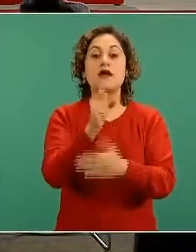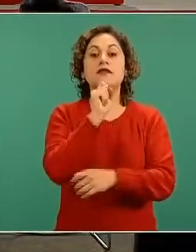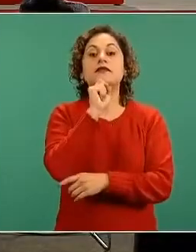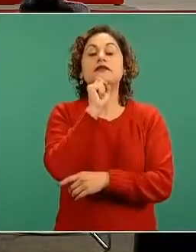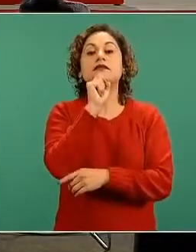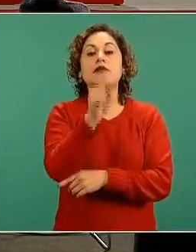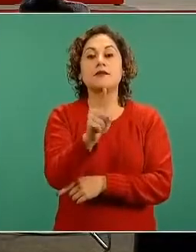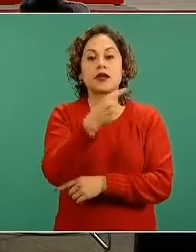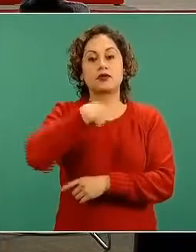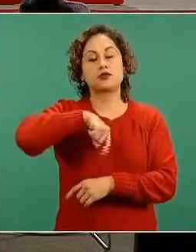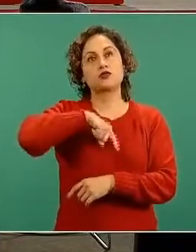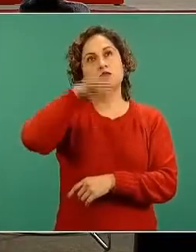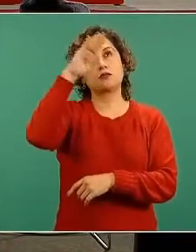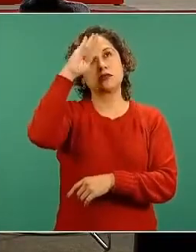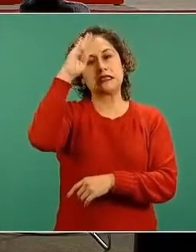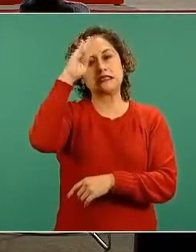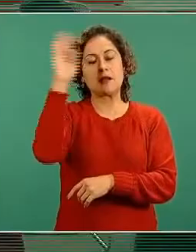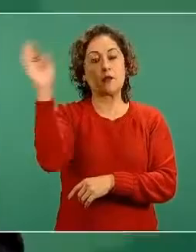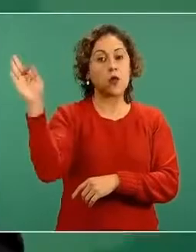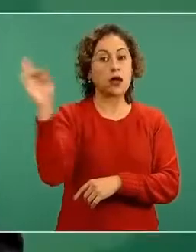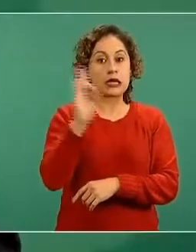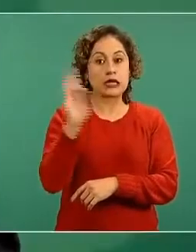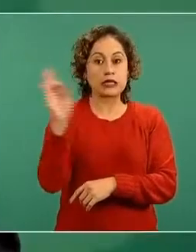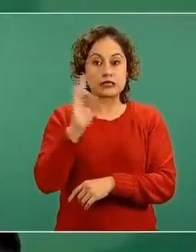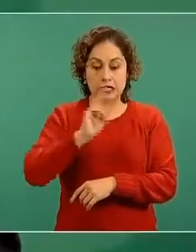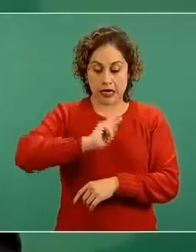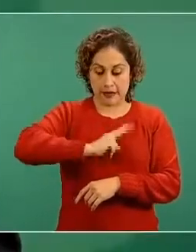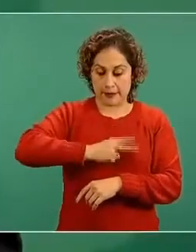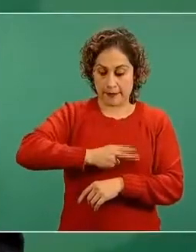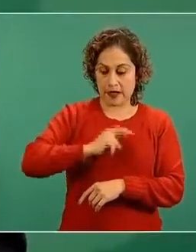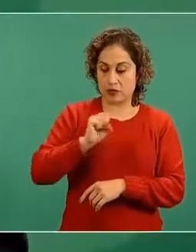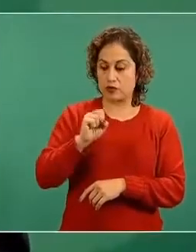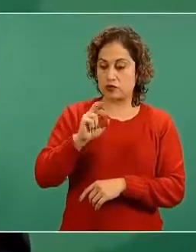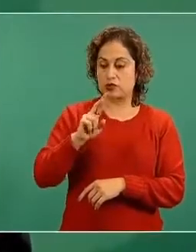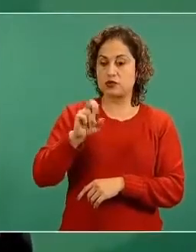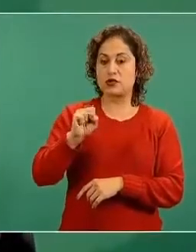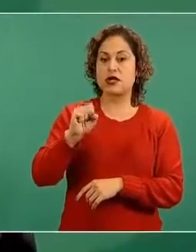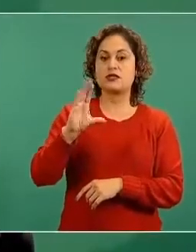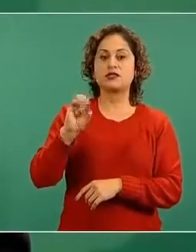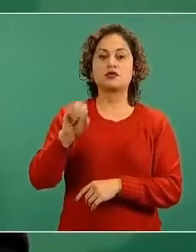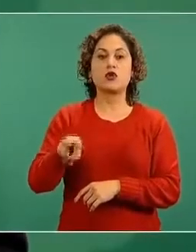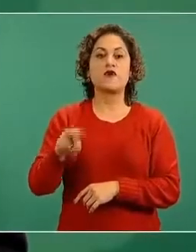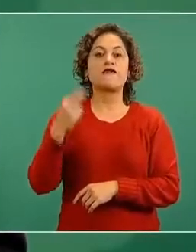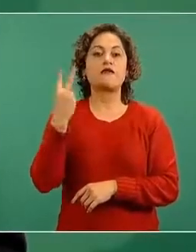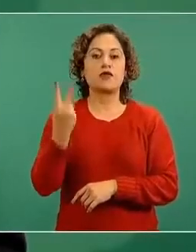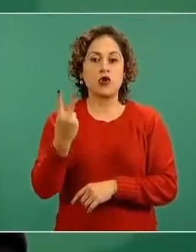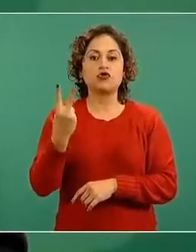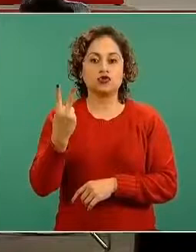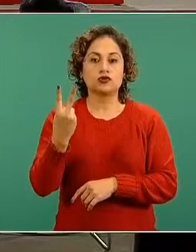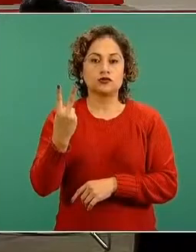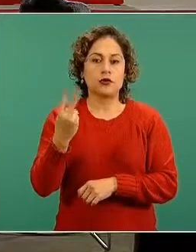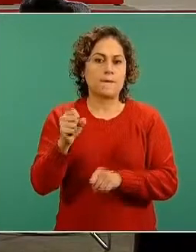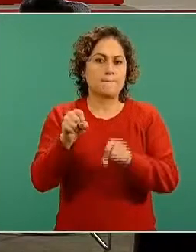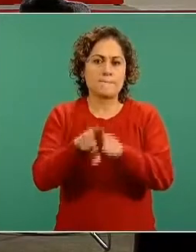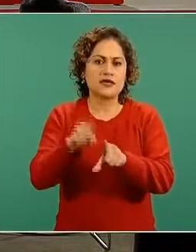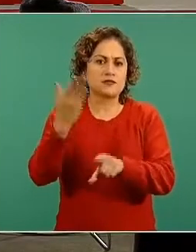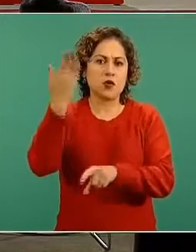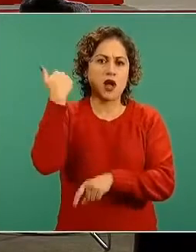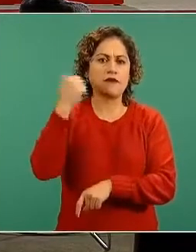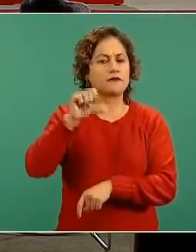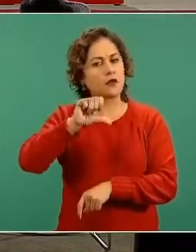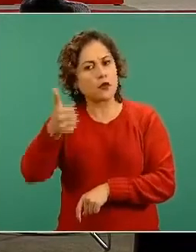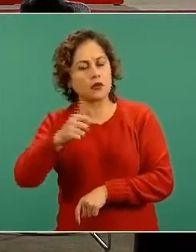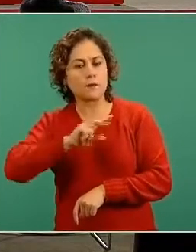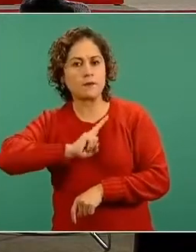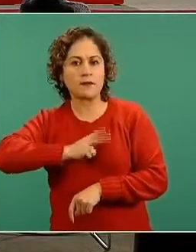virus SARS-CoV-2 se comporte como todos los virus respiratorios que se introducen a nuestro ecosistema y